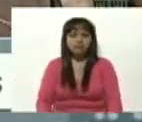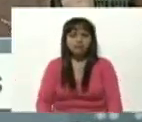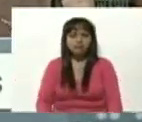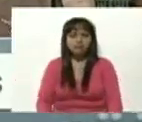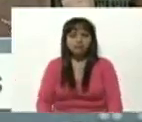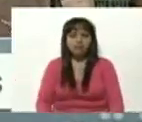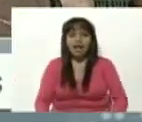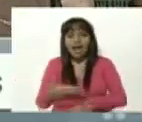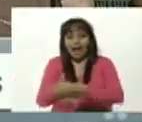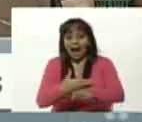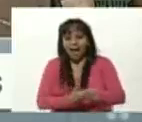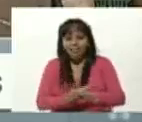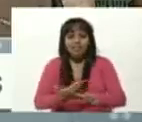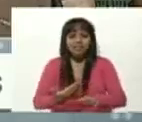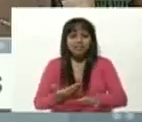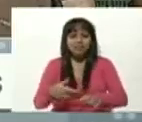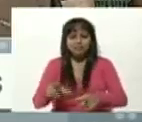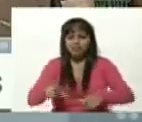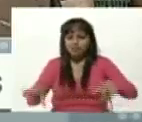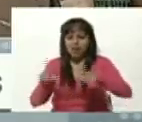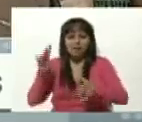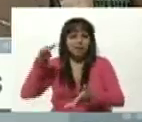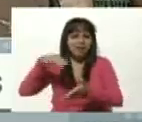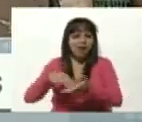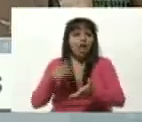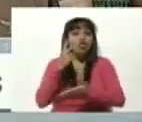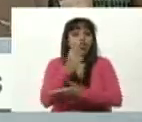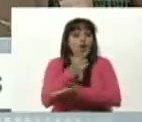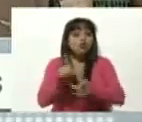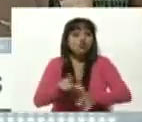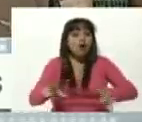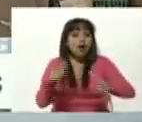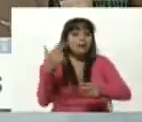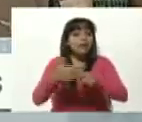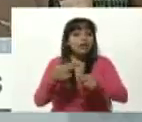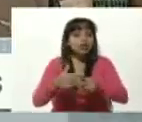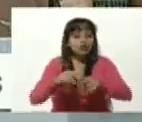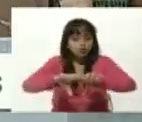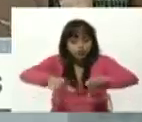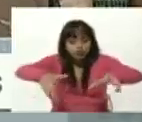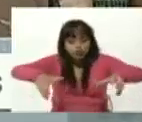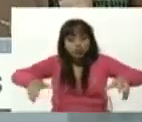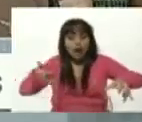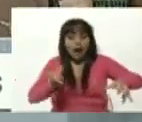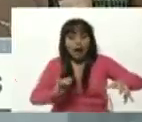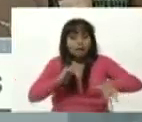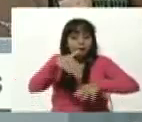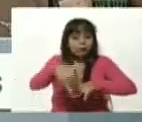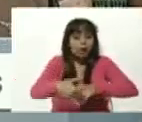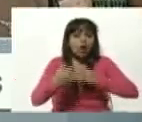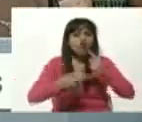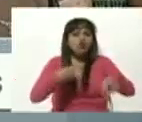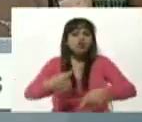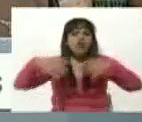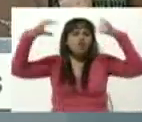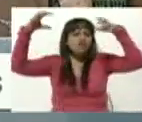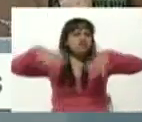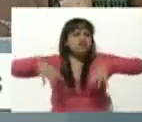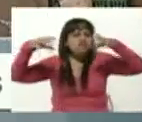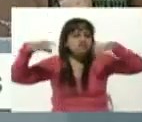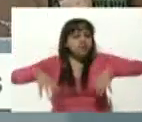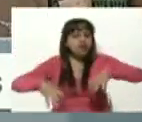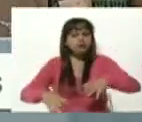antes de llegar a Tejerías, creo que era, 2 fallas de borde grandes en la autopista, producto de las lluvias